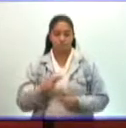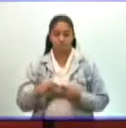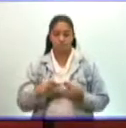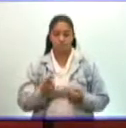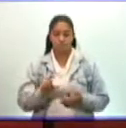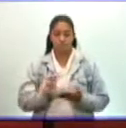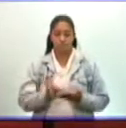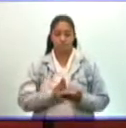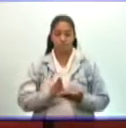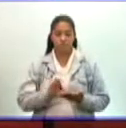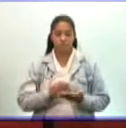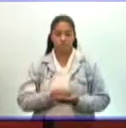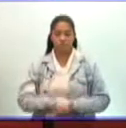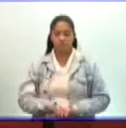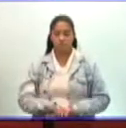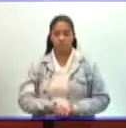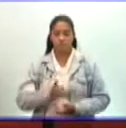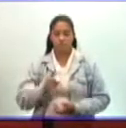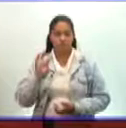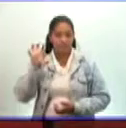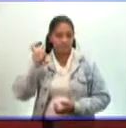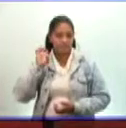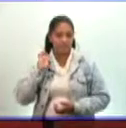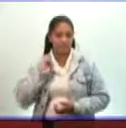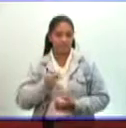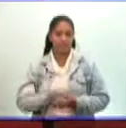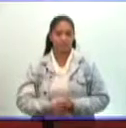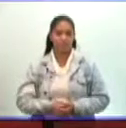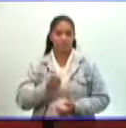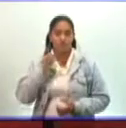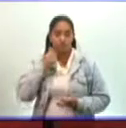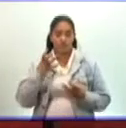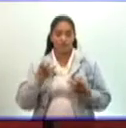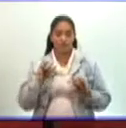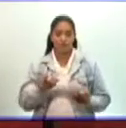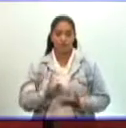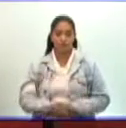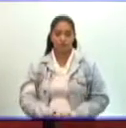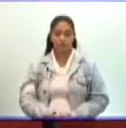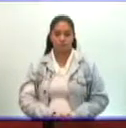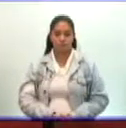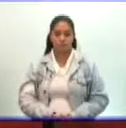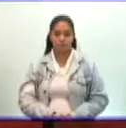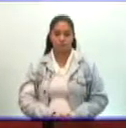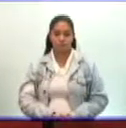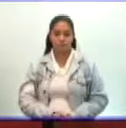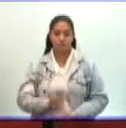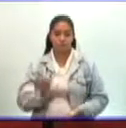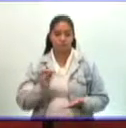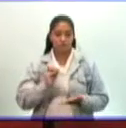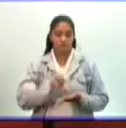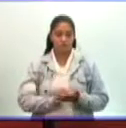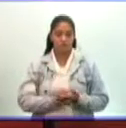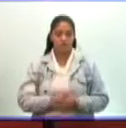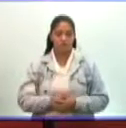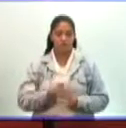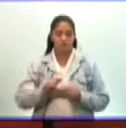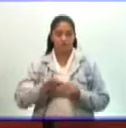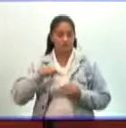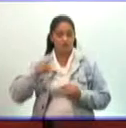texto, pues este conocimiento es muy importante y lo vas a tener que aplicar de ahora en